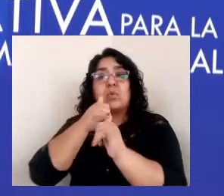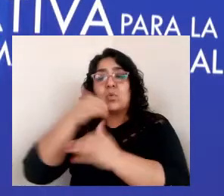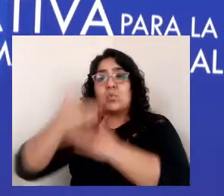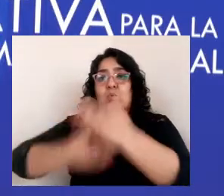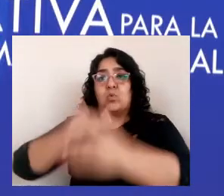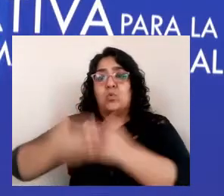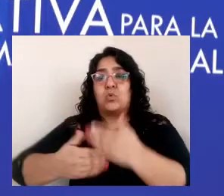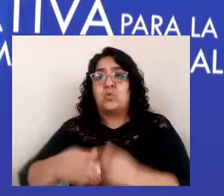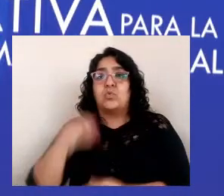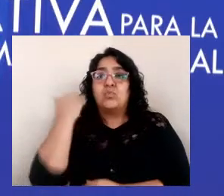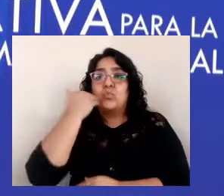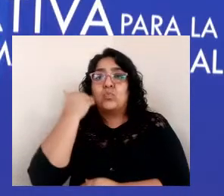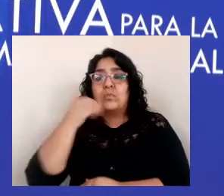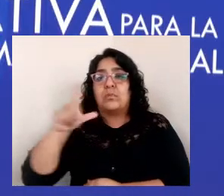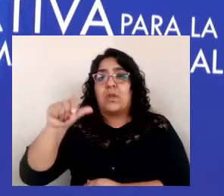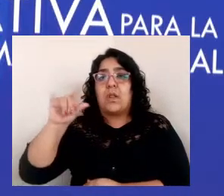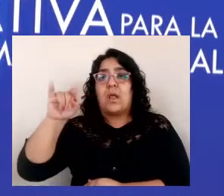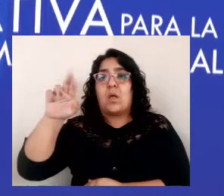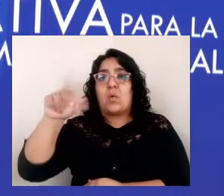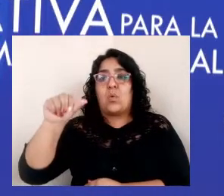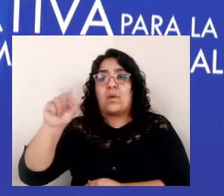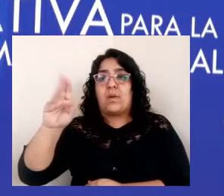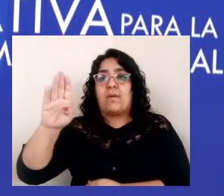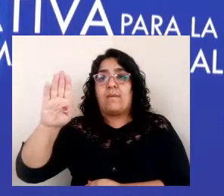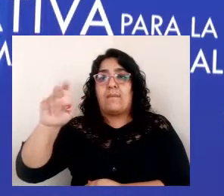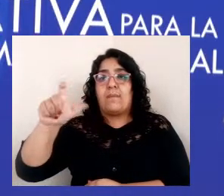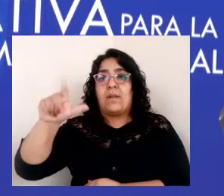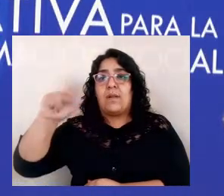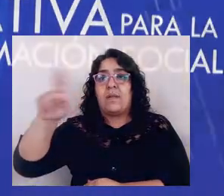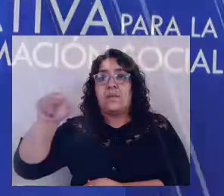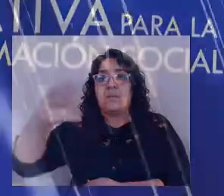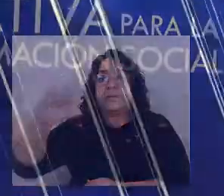Isabel Velázquez Muñoz.